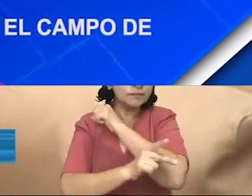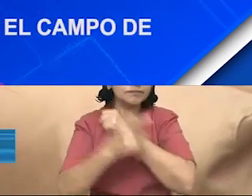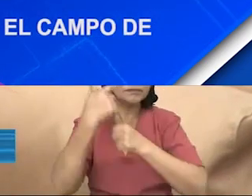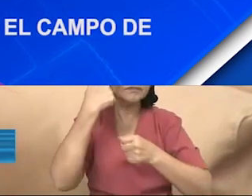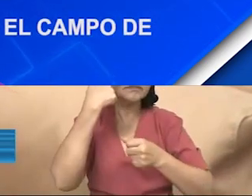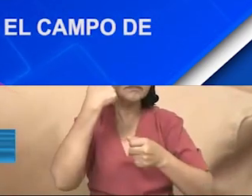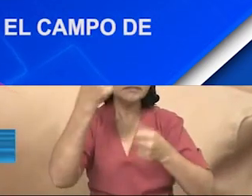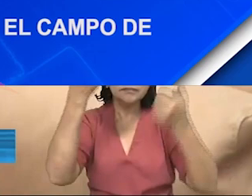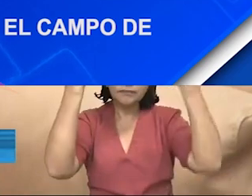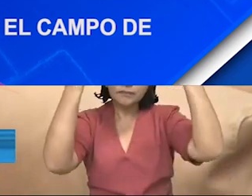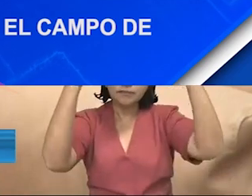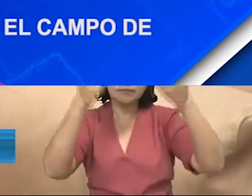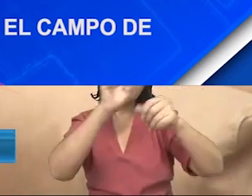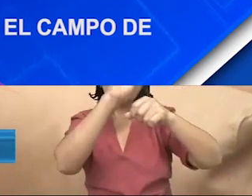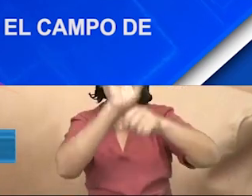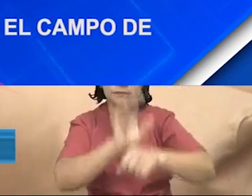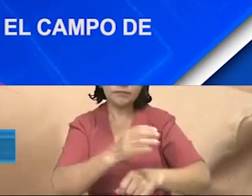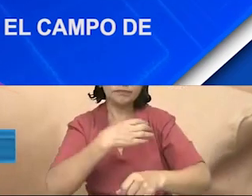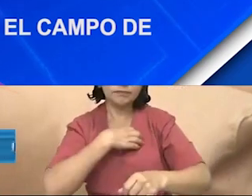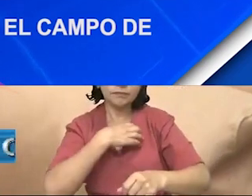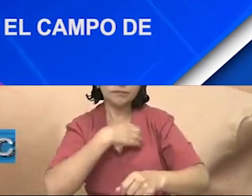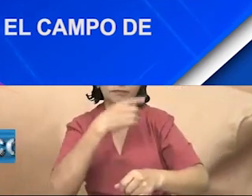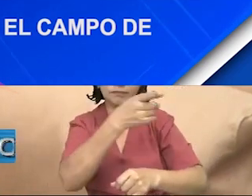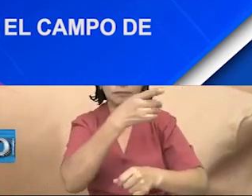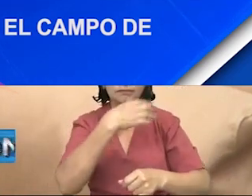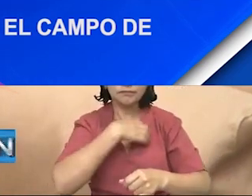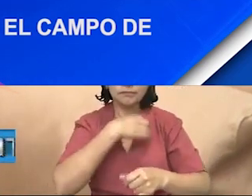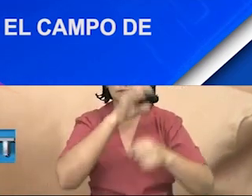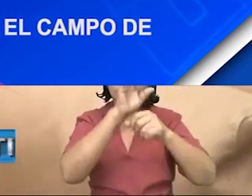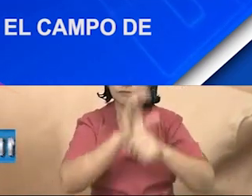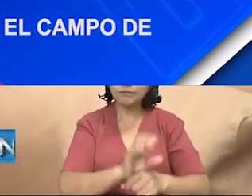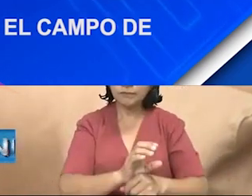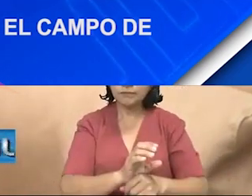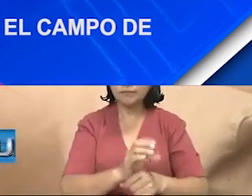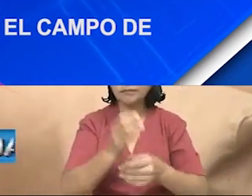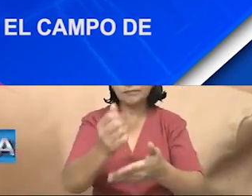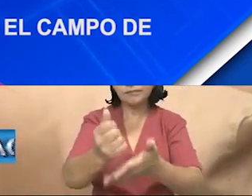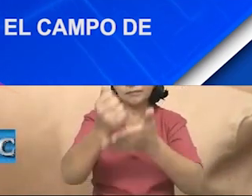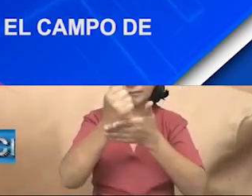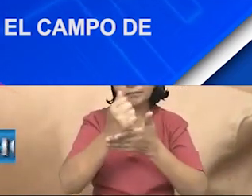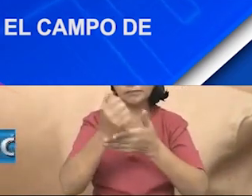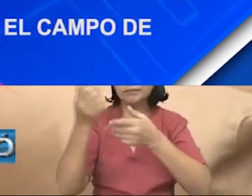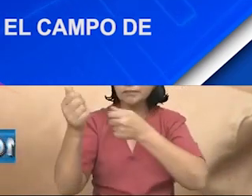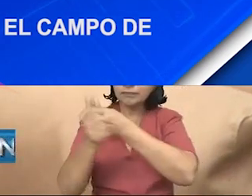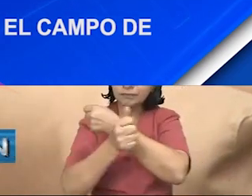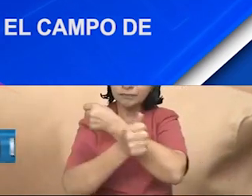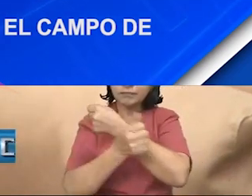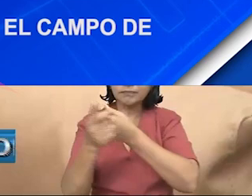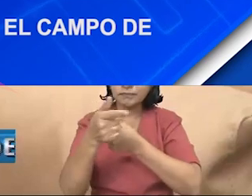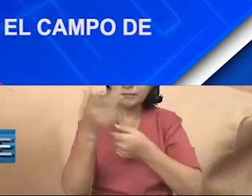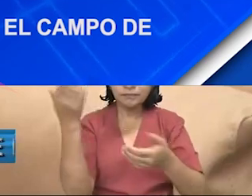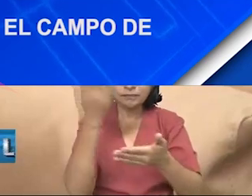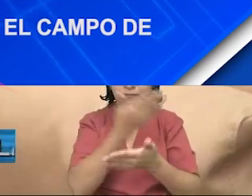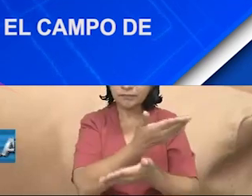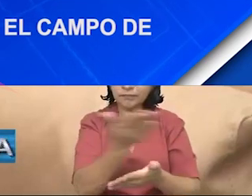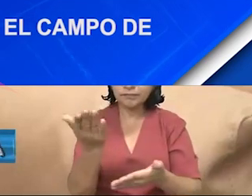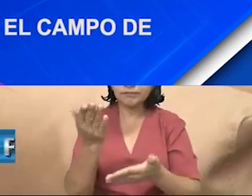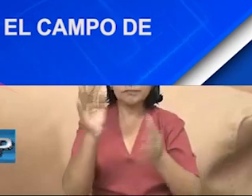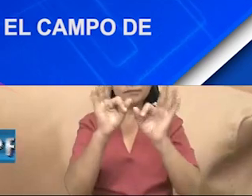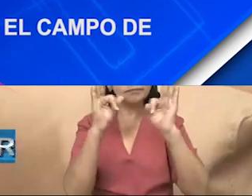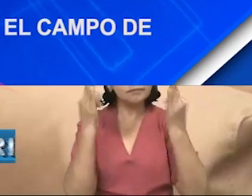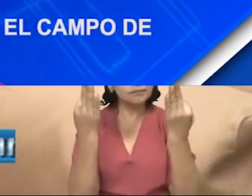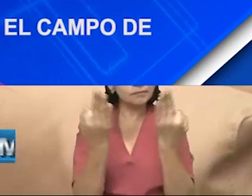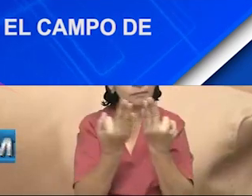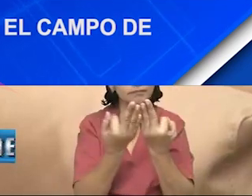su cultura, sus tradiciones e idiosincrasia, favorece a los estudiantes y a la familia el